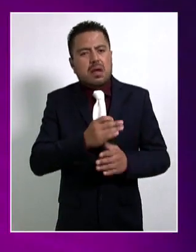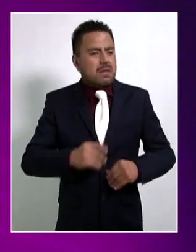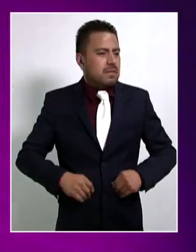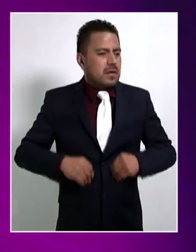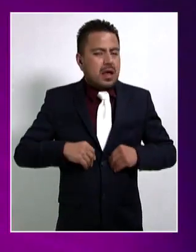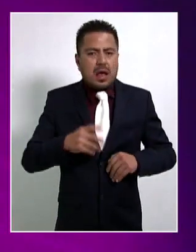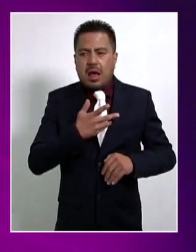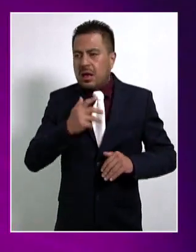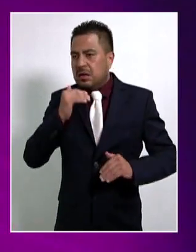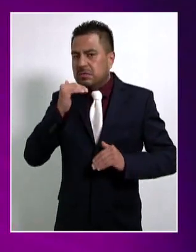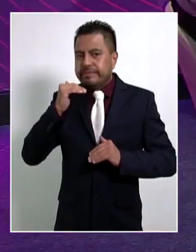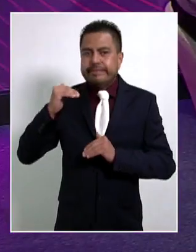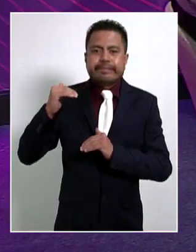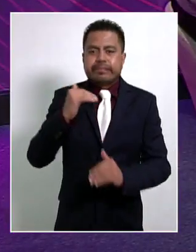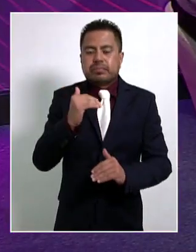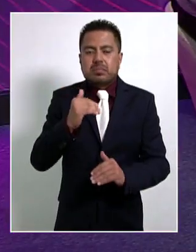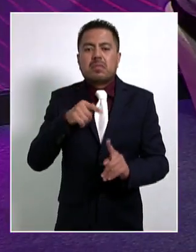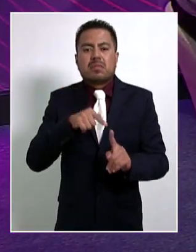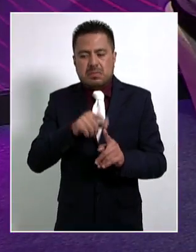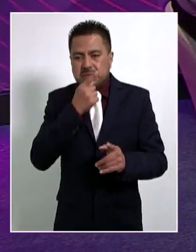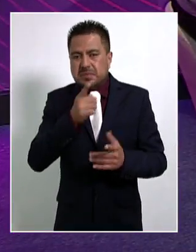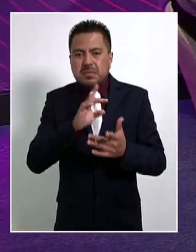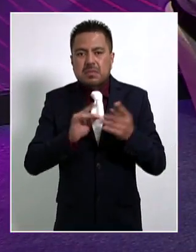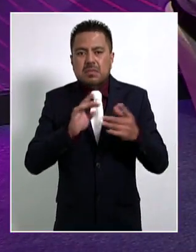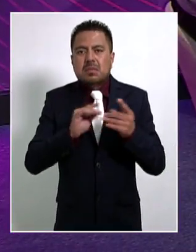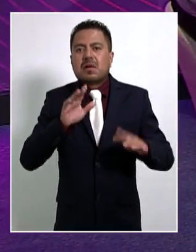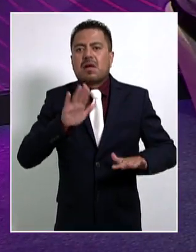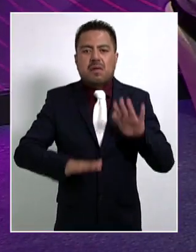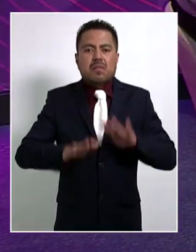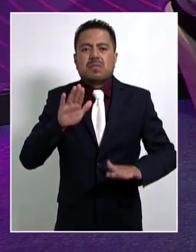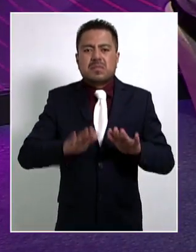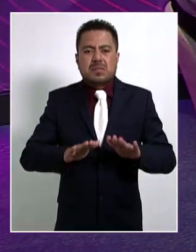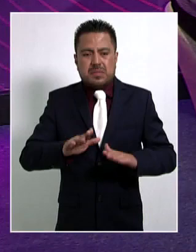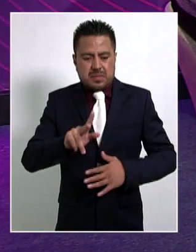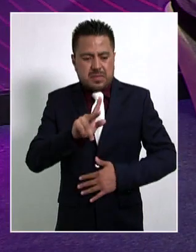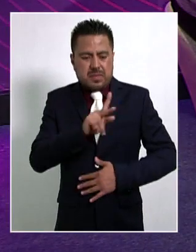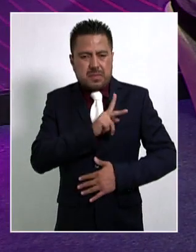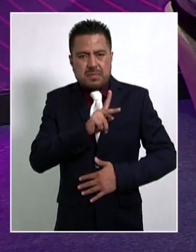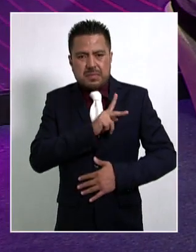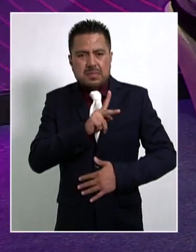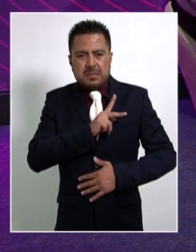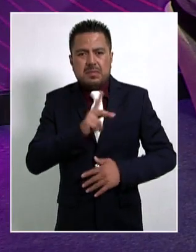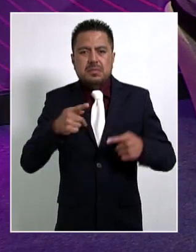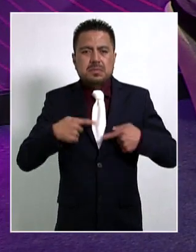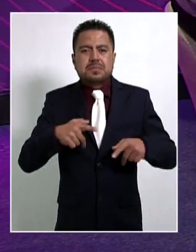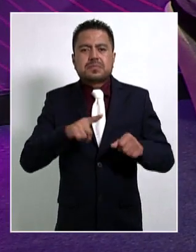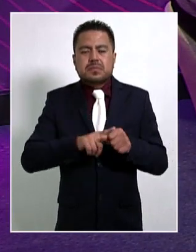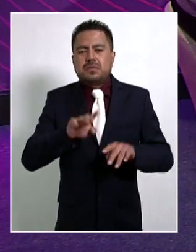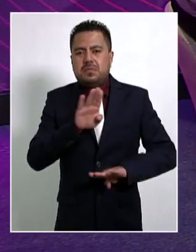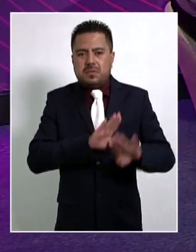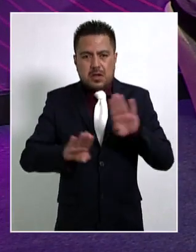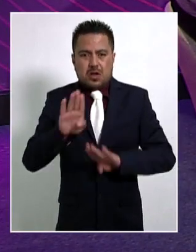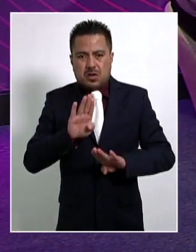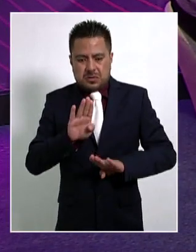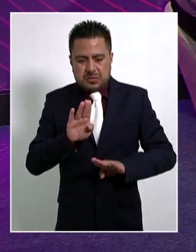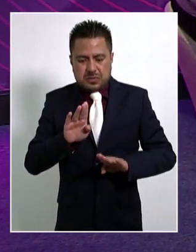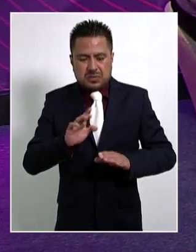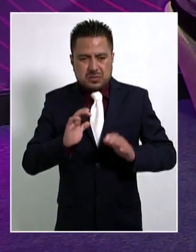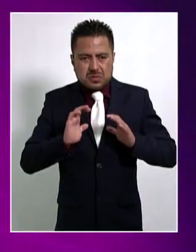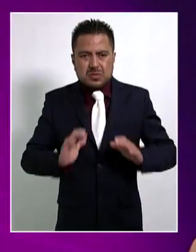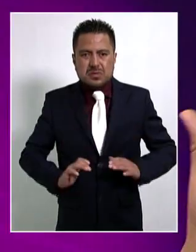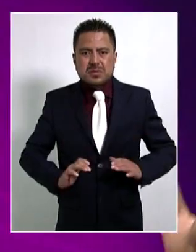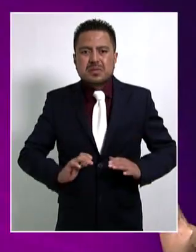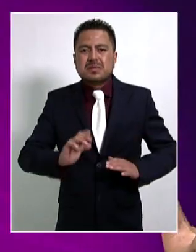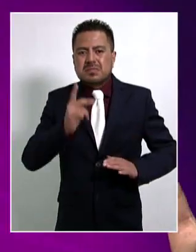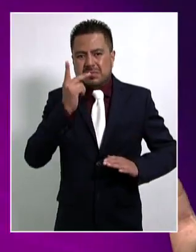delimitado por esto que también se ha mencionado, ¿no? A veces por nuestra cuestión biológica, ¿no? La cuestión